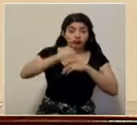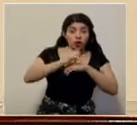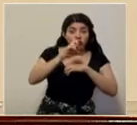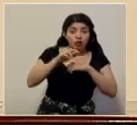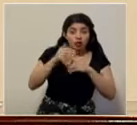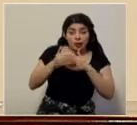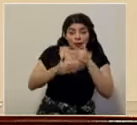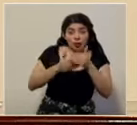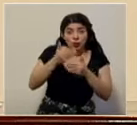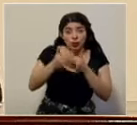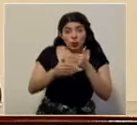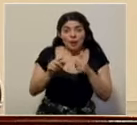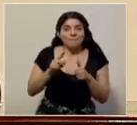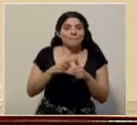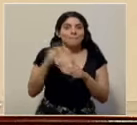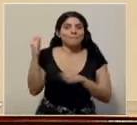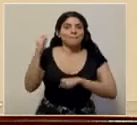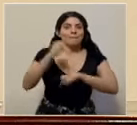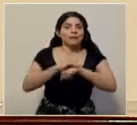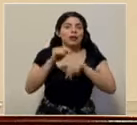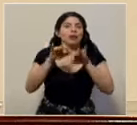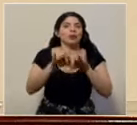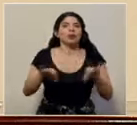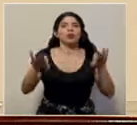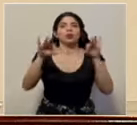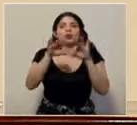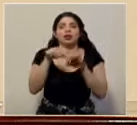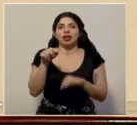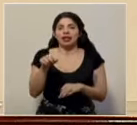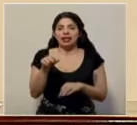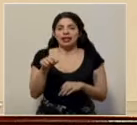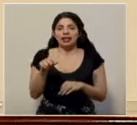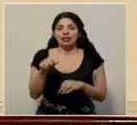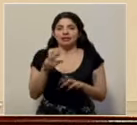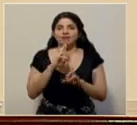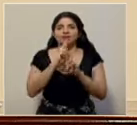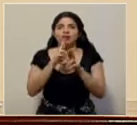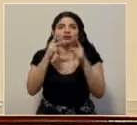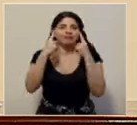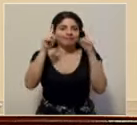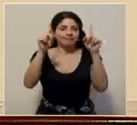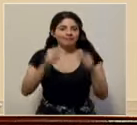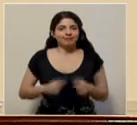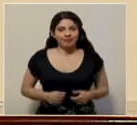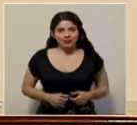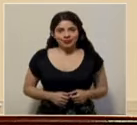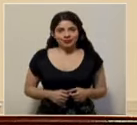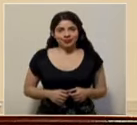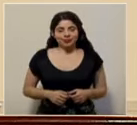pues en el caso de ese primer vuelo tan significativo, resultaron un éxito.